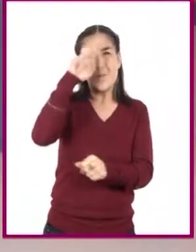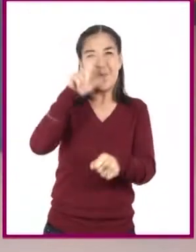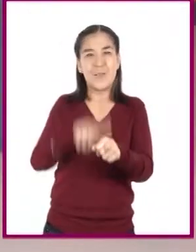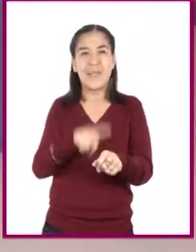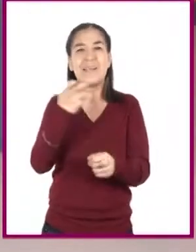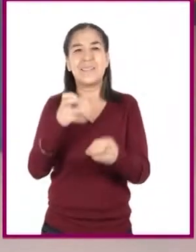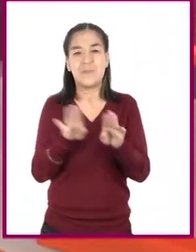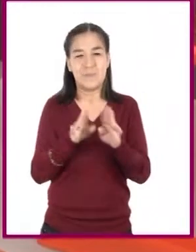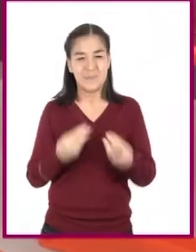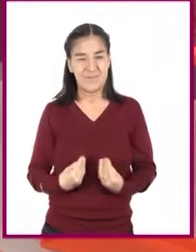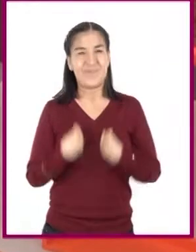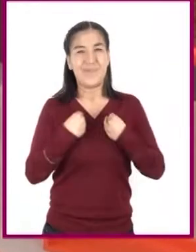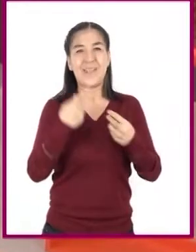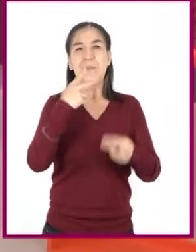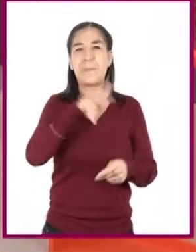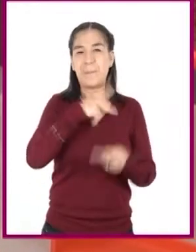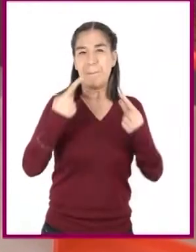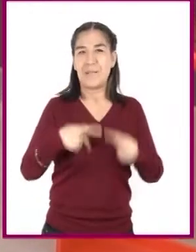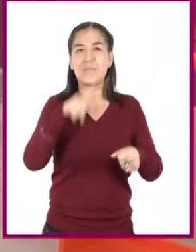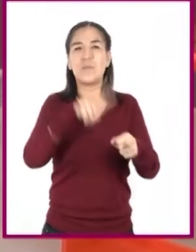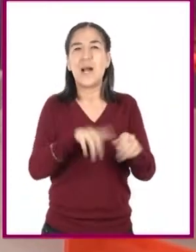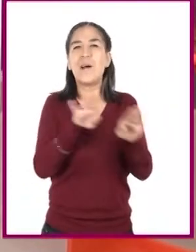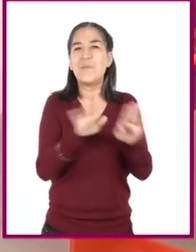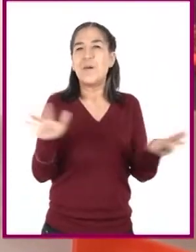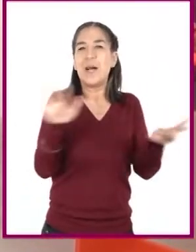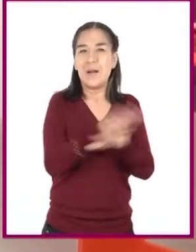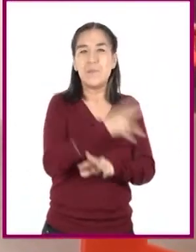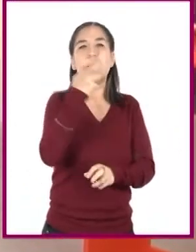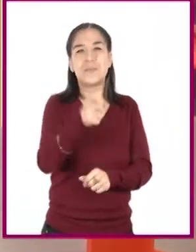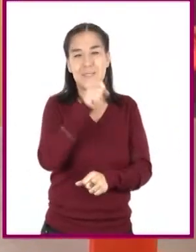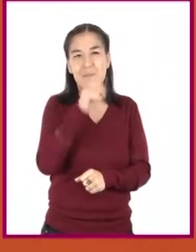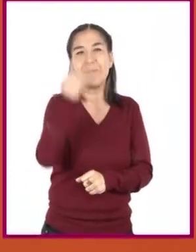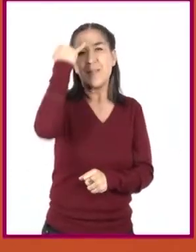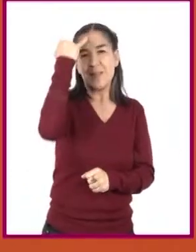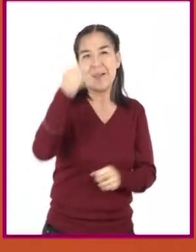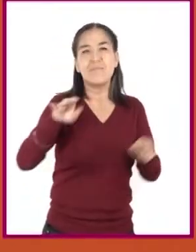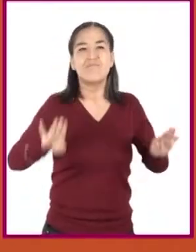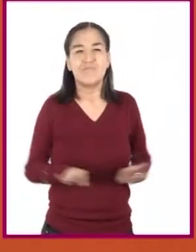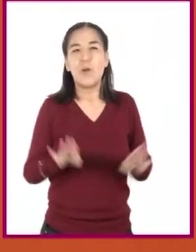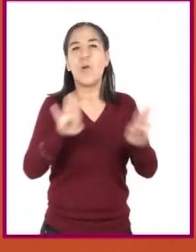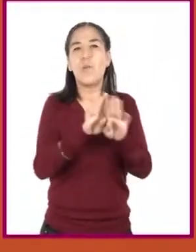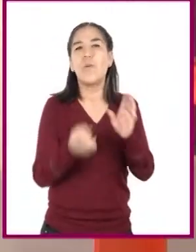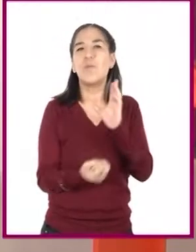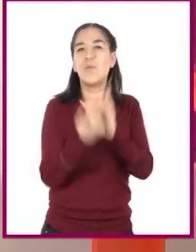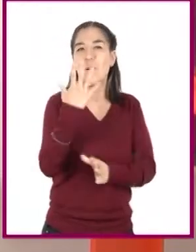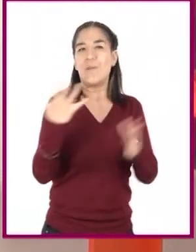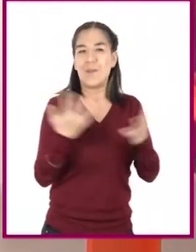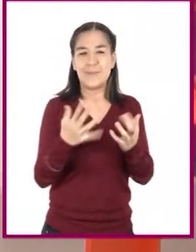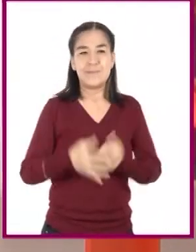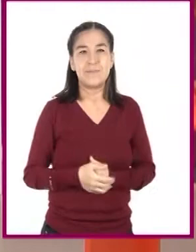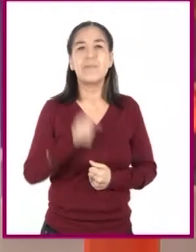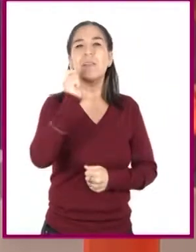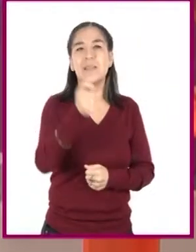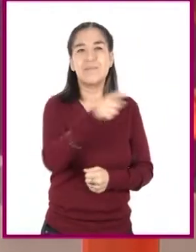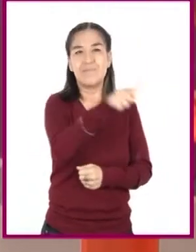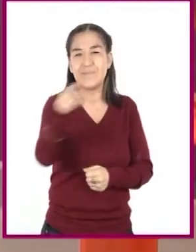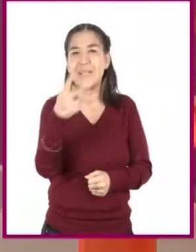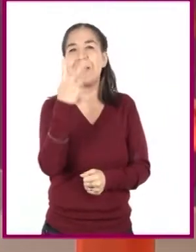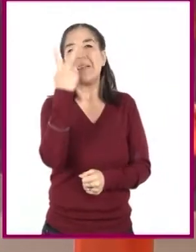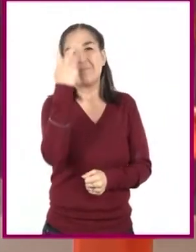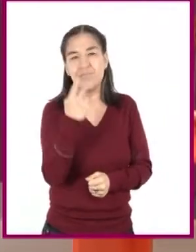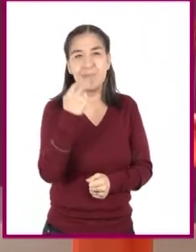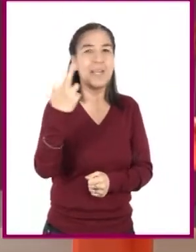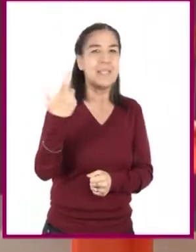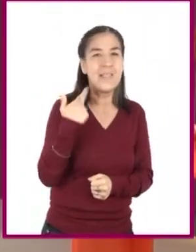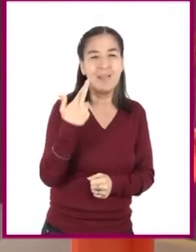la identidad, hay otros elementos que influyen en las ideas y actitudes que se adoptan. Estos son los medios de comunicación,